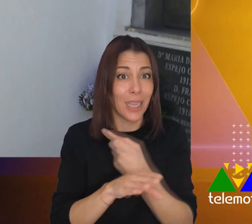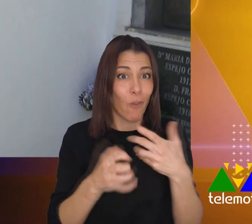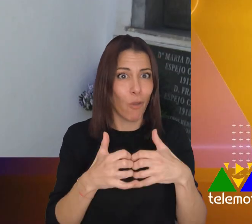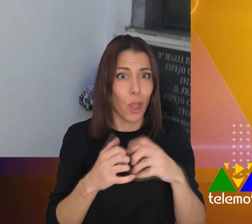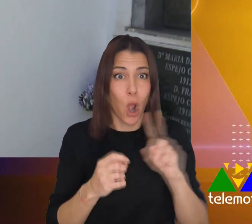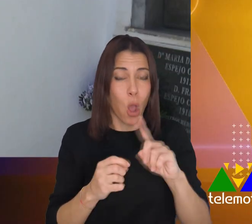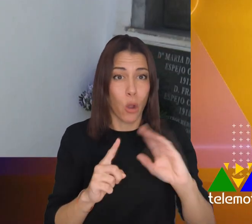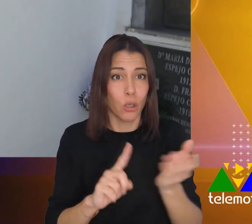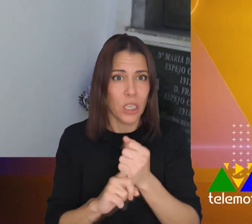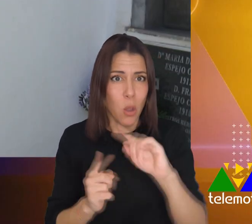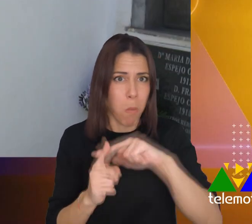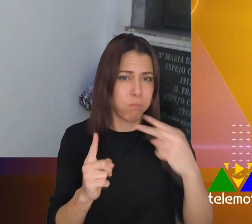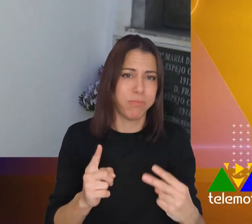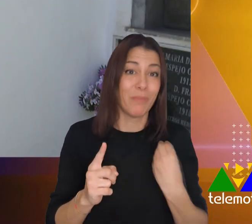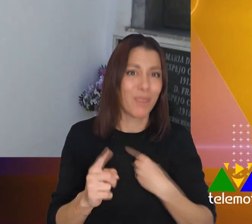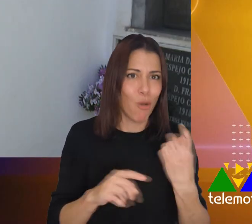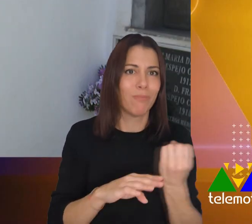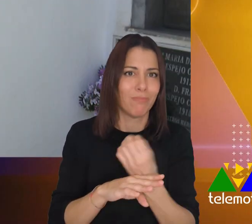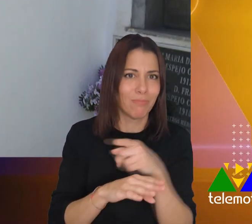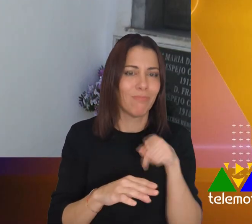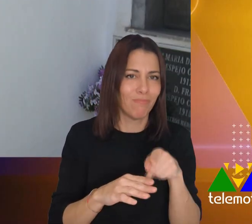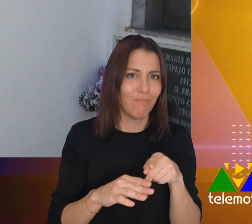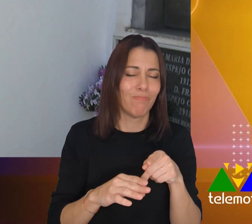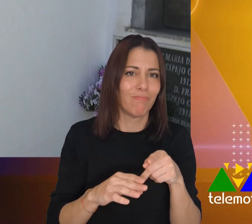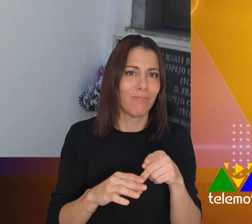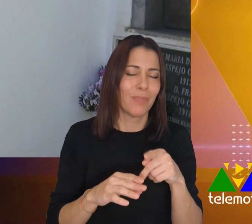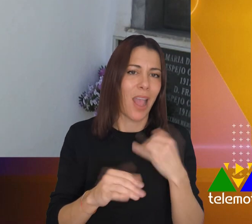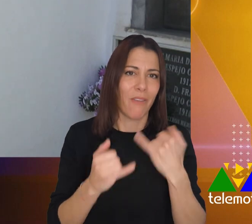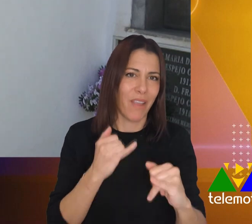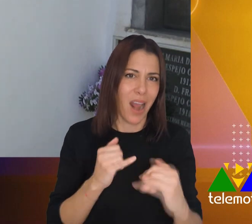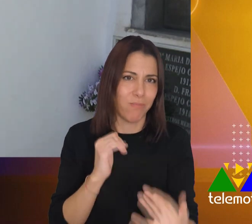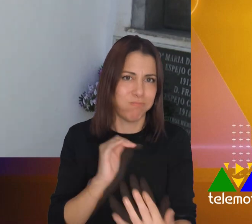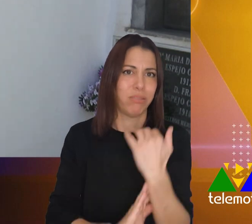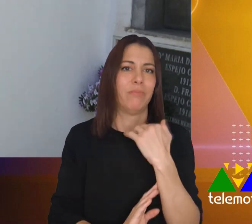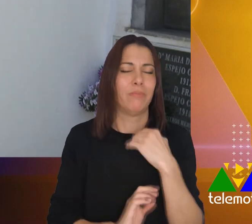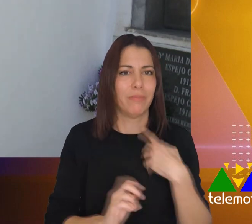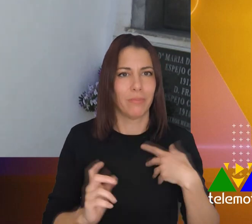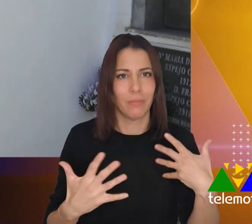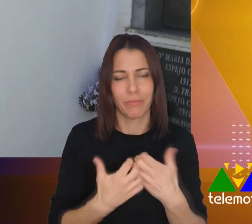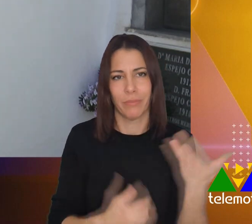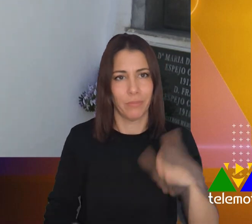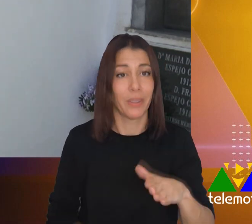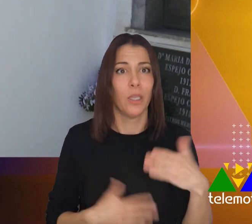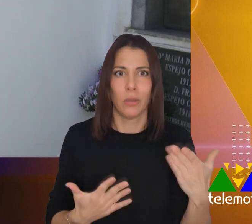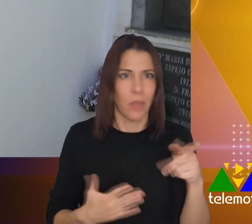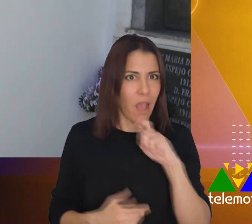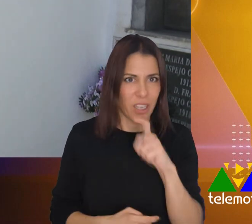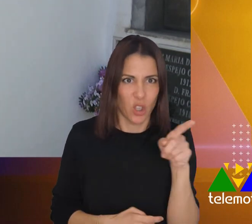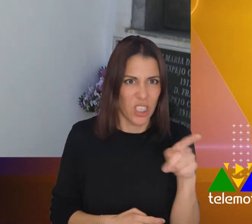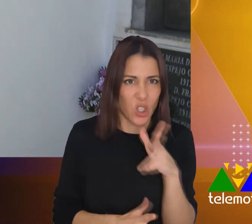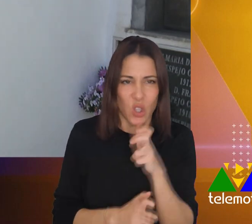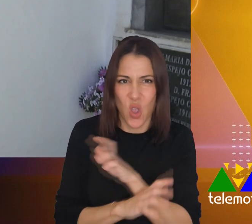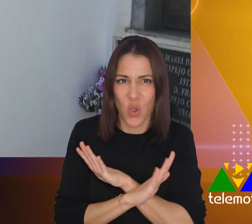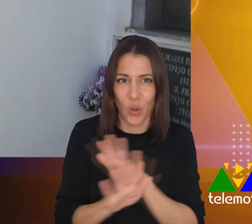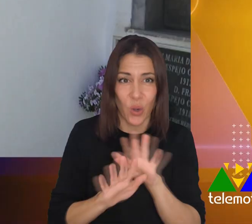consiguió, se cayó y lo atropelló. El mismo la jardinera, tranvía. es decir, el segundo vagón que llevaba el tranvía. Y bueno, aquello fue un duelo